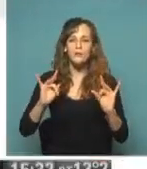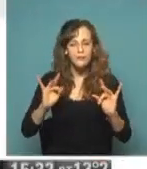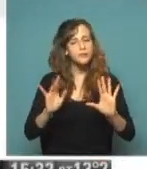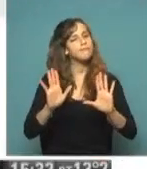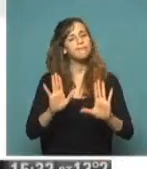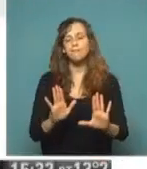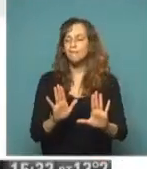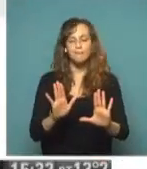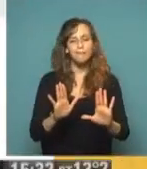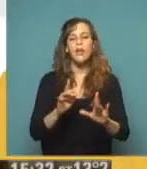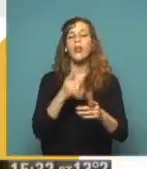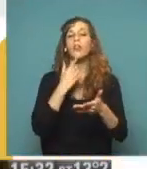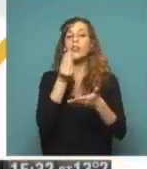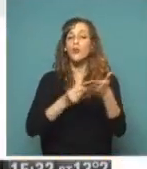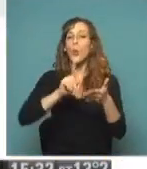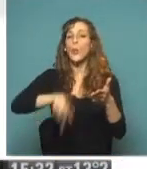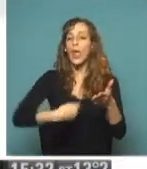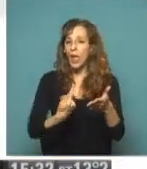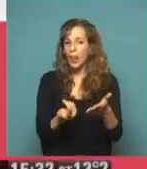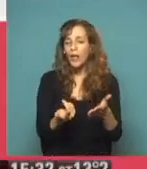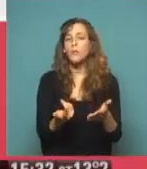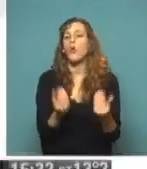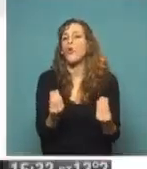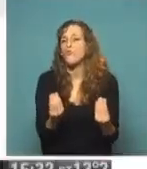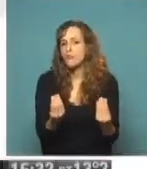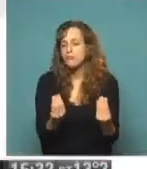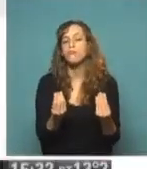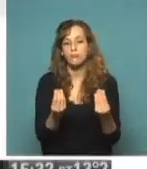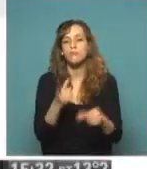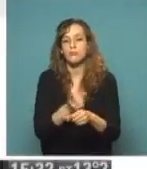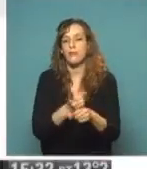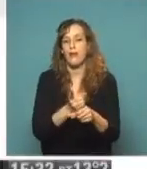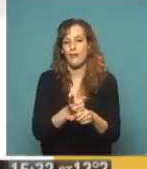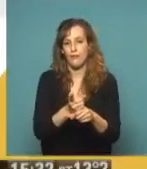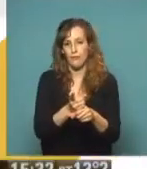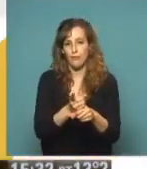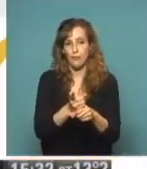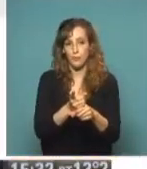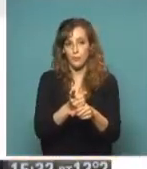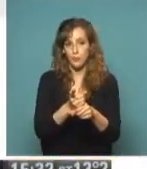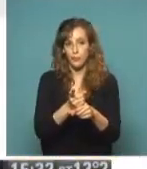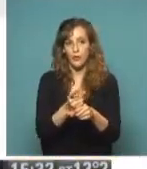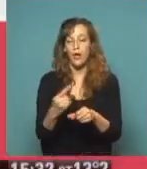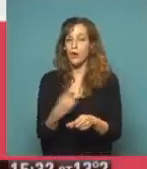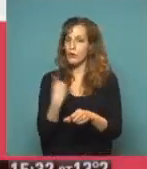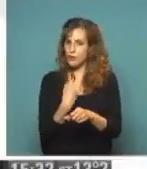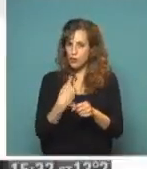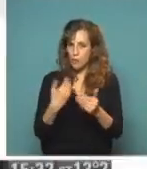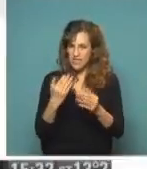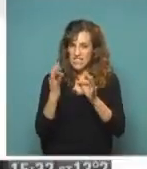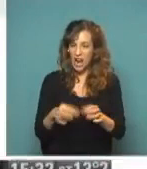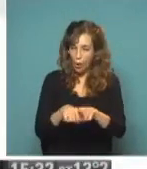figuras simples y que por ahí me puedes ir siguiendo, es ir trabajar, empezar a trabajar el personaje. Ok. ¿Vos decís que nosotros vamos a hacer